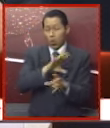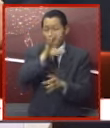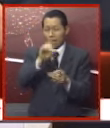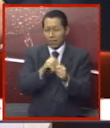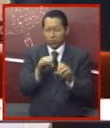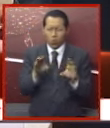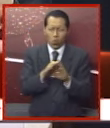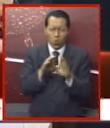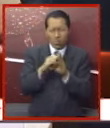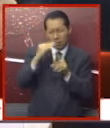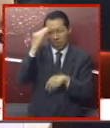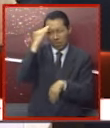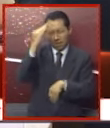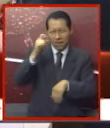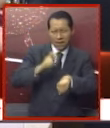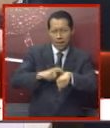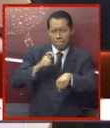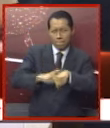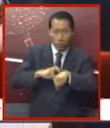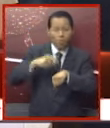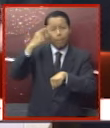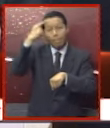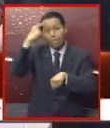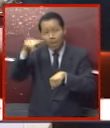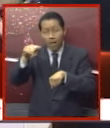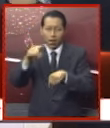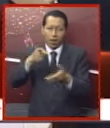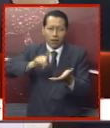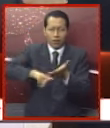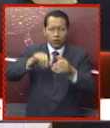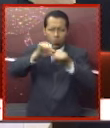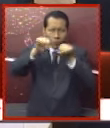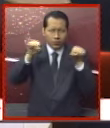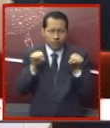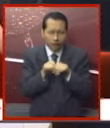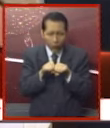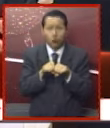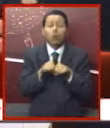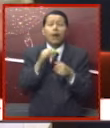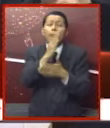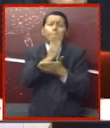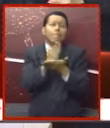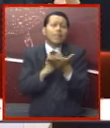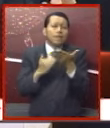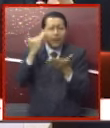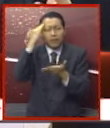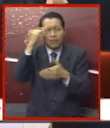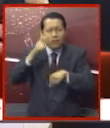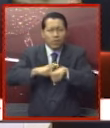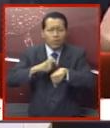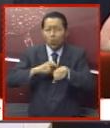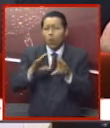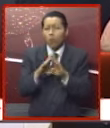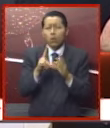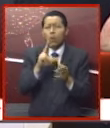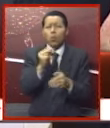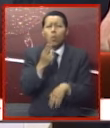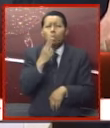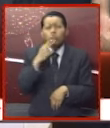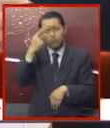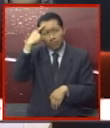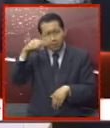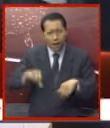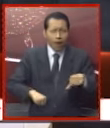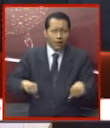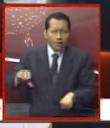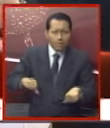del tiempo asignado en el aula, la mitad no lo utilizan los estudiantes para actividades